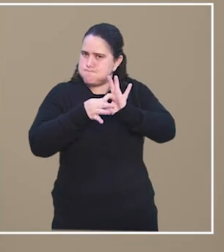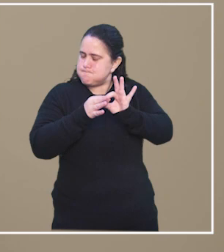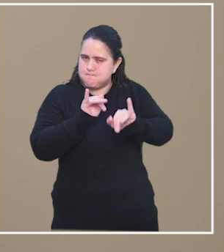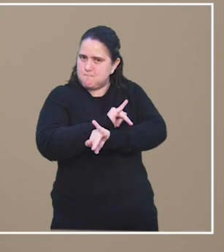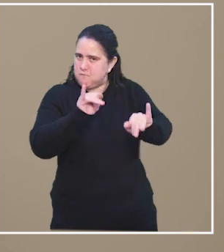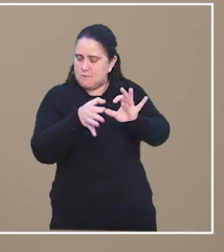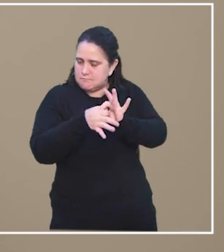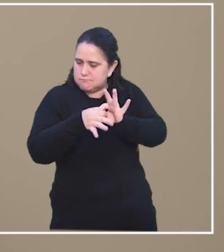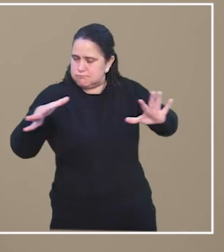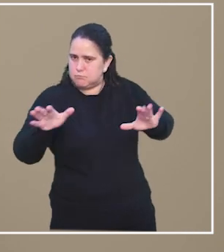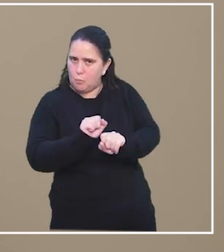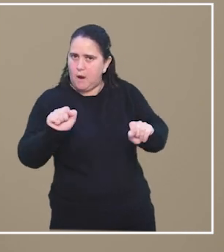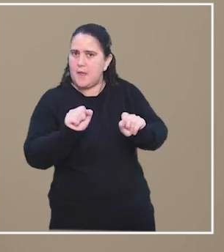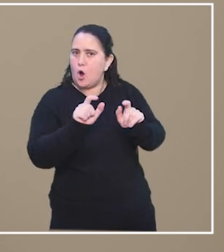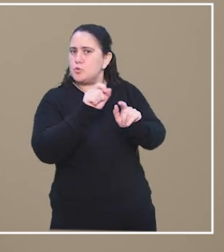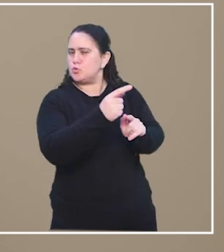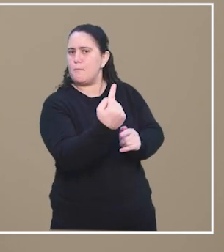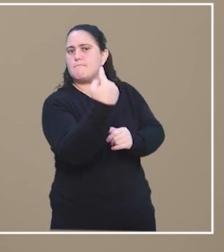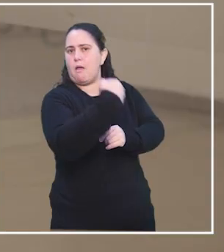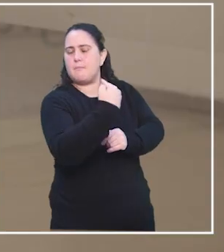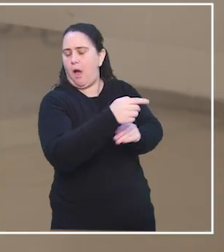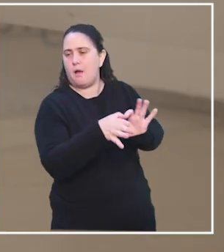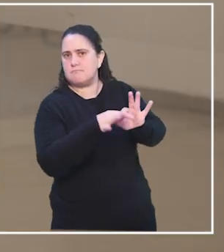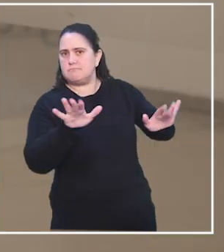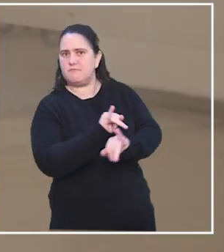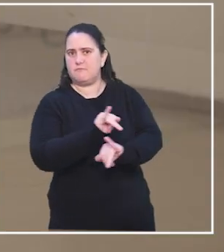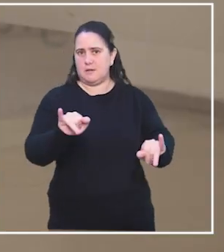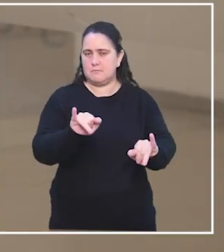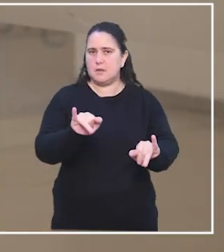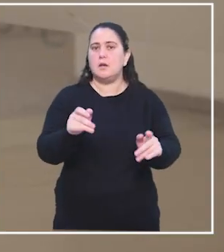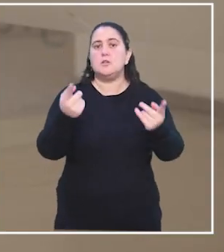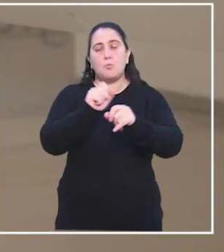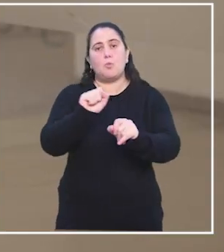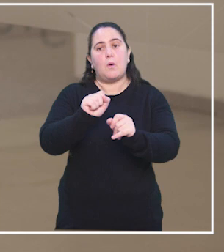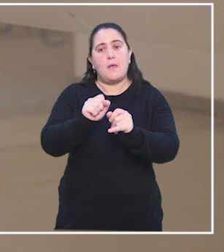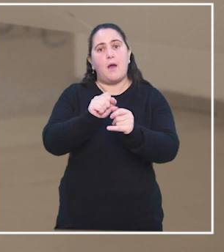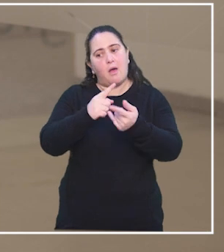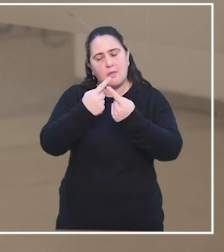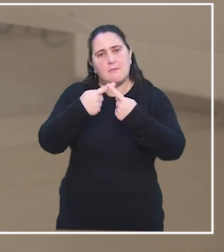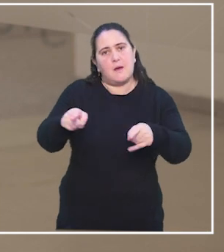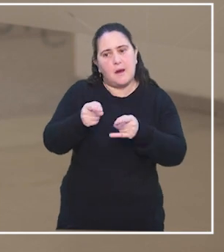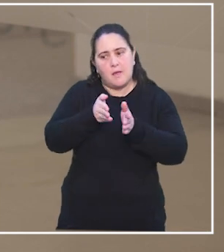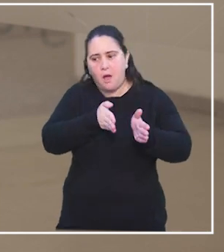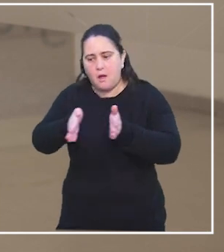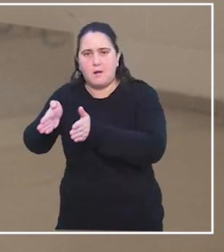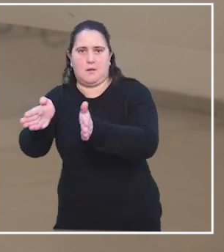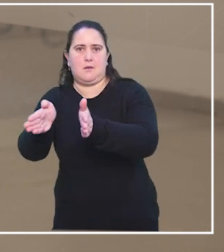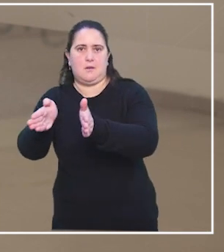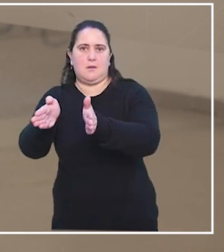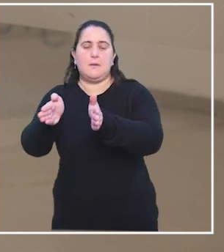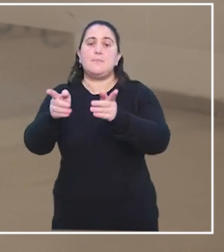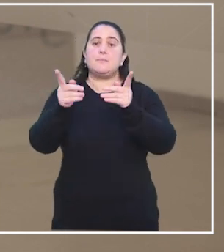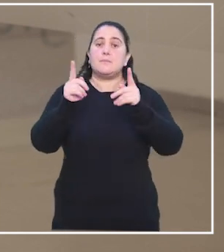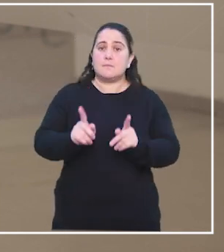dogmas y con el poder eclesiástico para darle otro rumbo a la historia, ¿no?